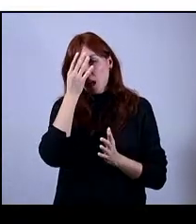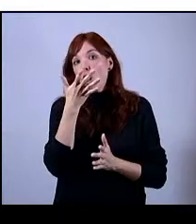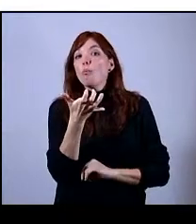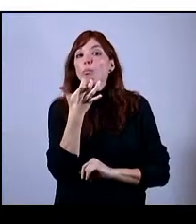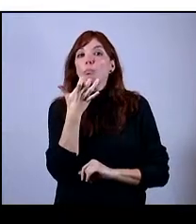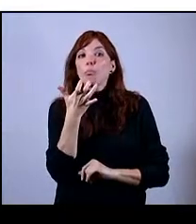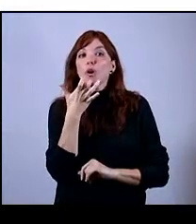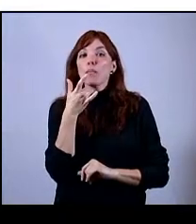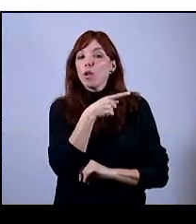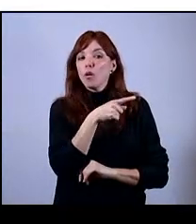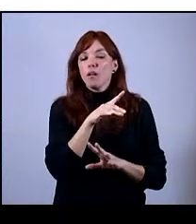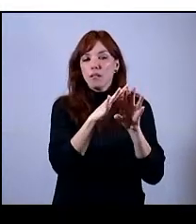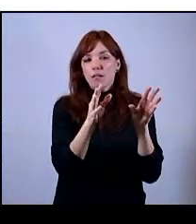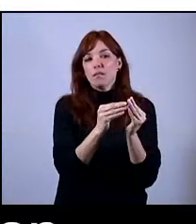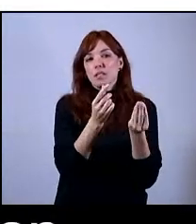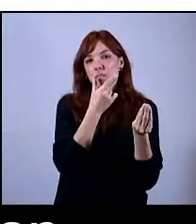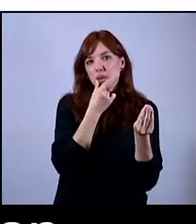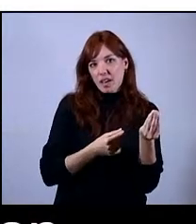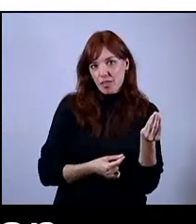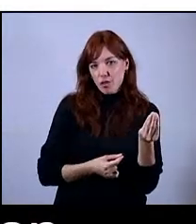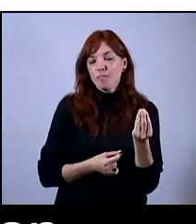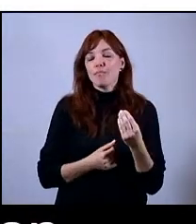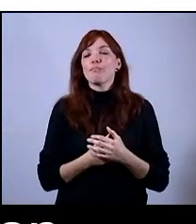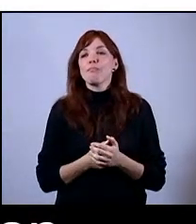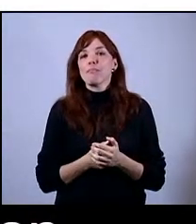esta simplificación con